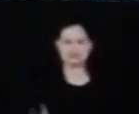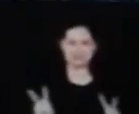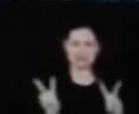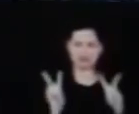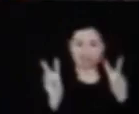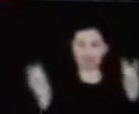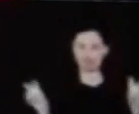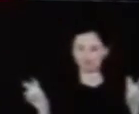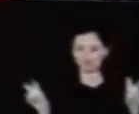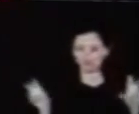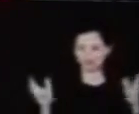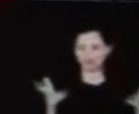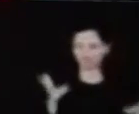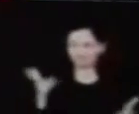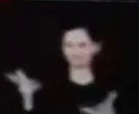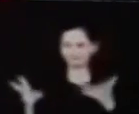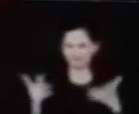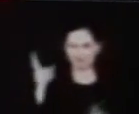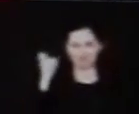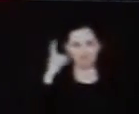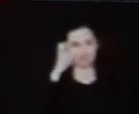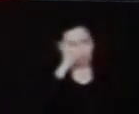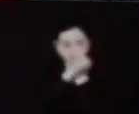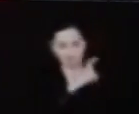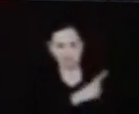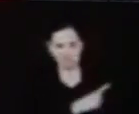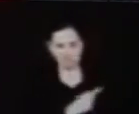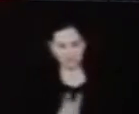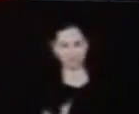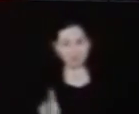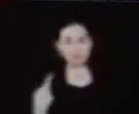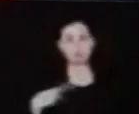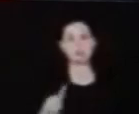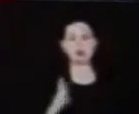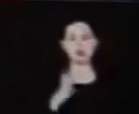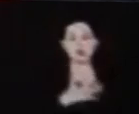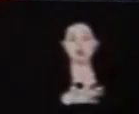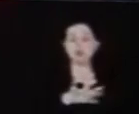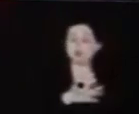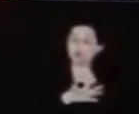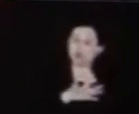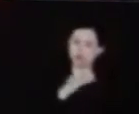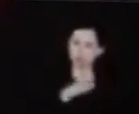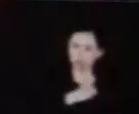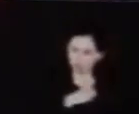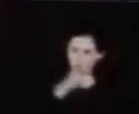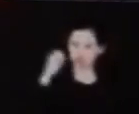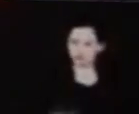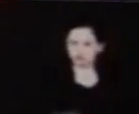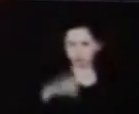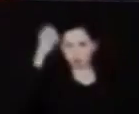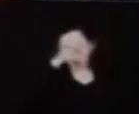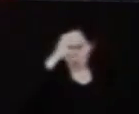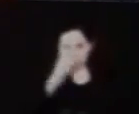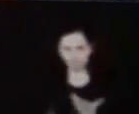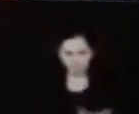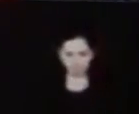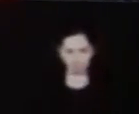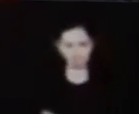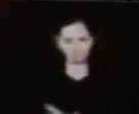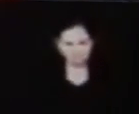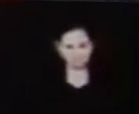polémico, pero tengo la obligación de expresar mi punto de vista con